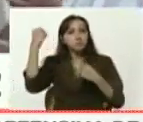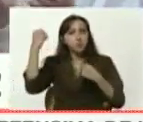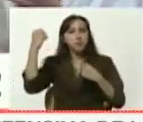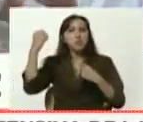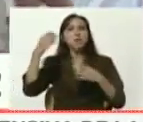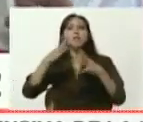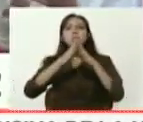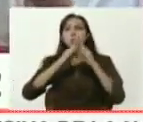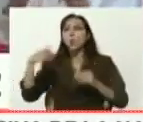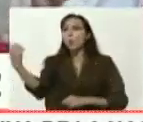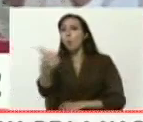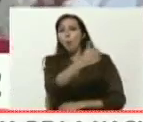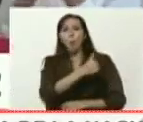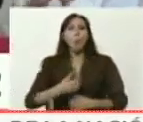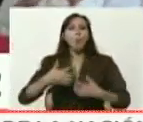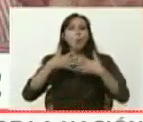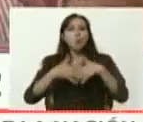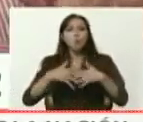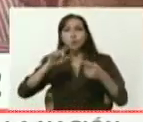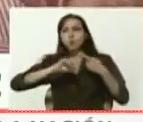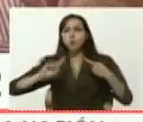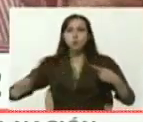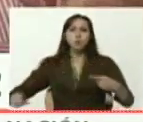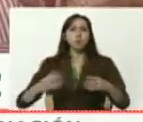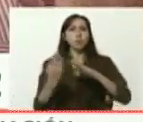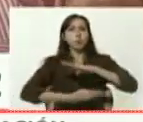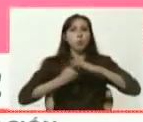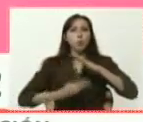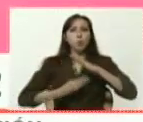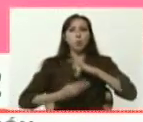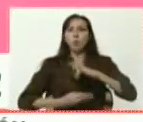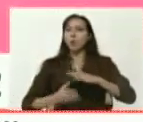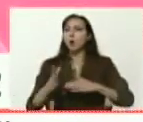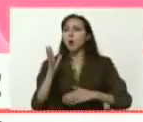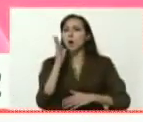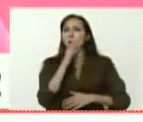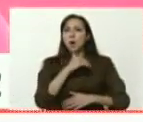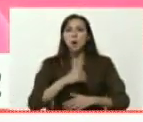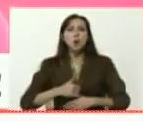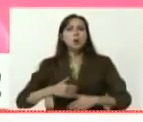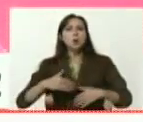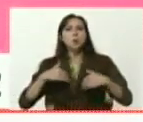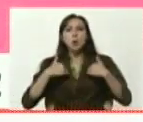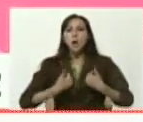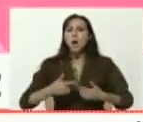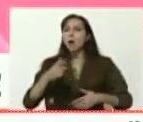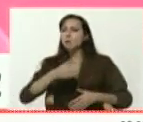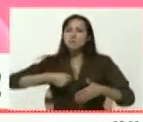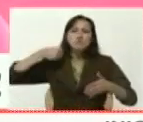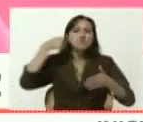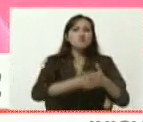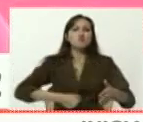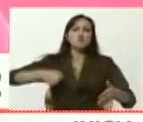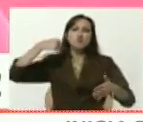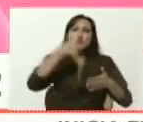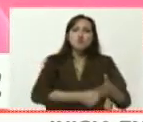básicas que sin descanso están atrincherados defendiendo al sistema eléctrico